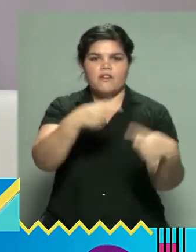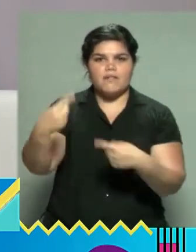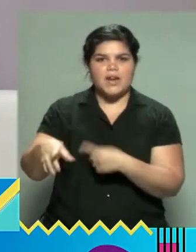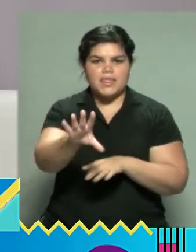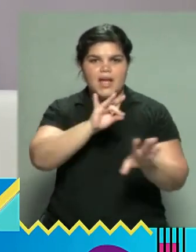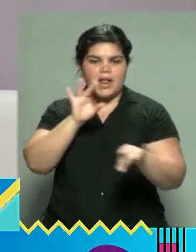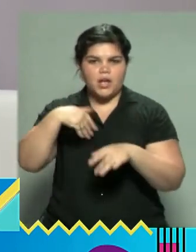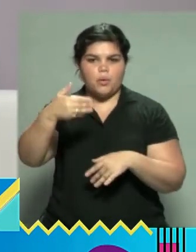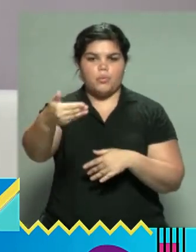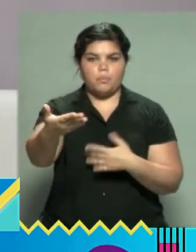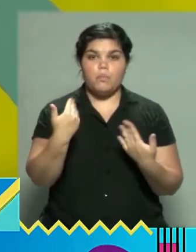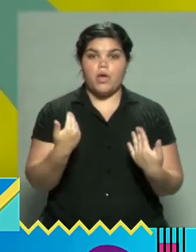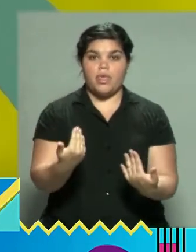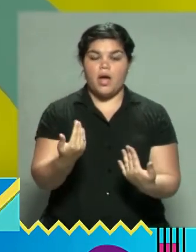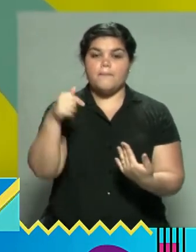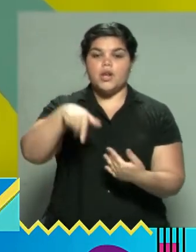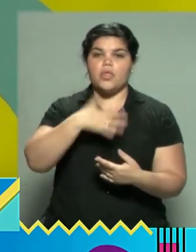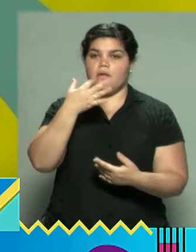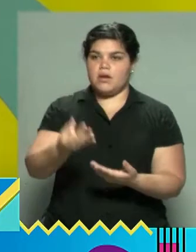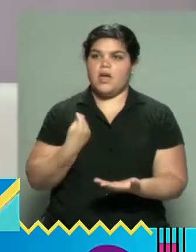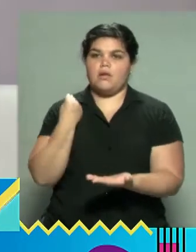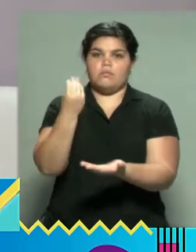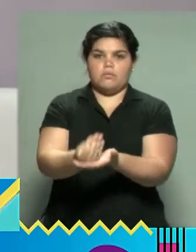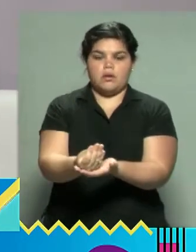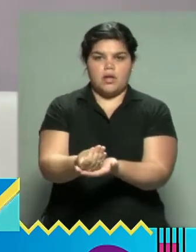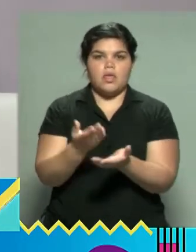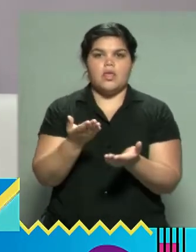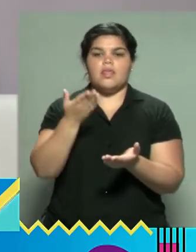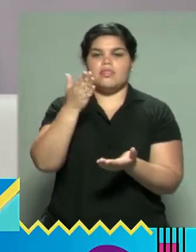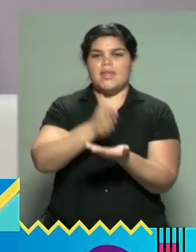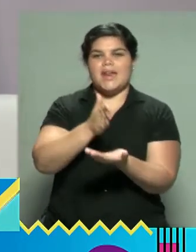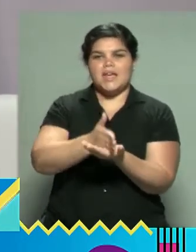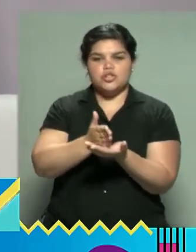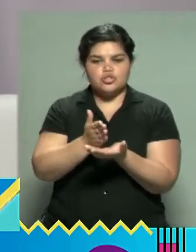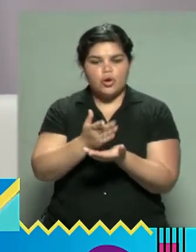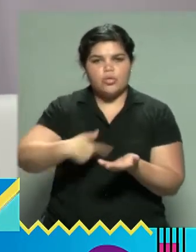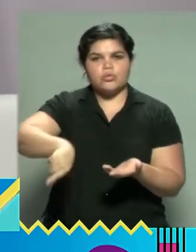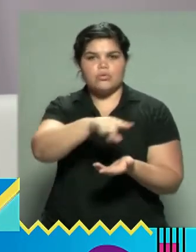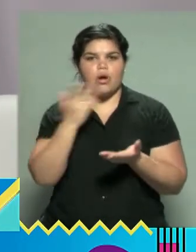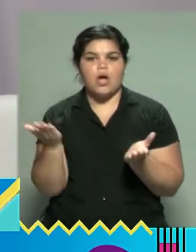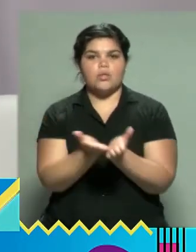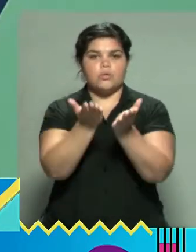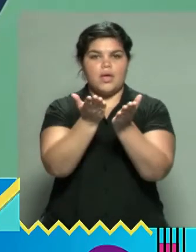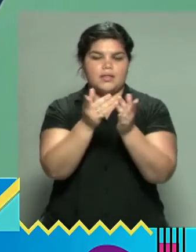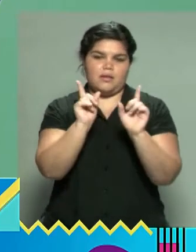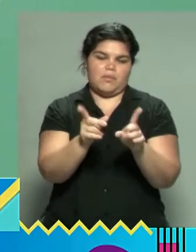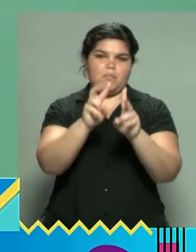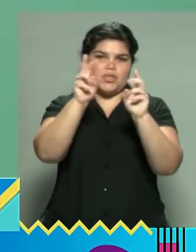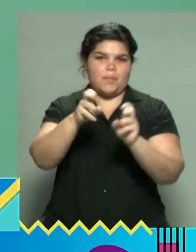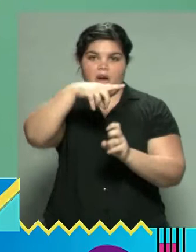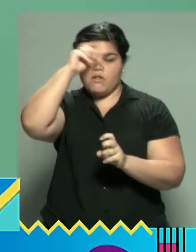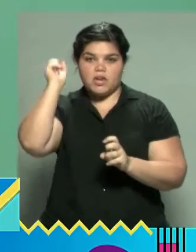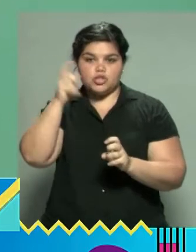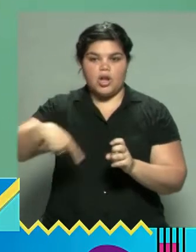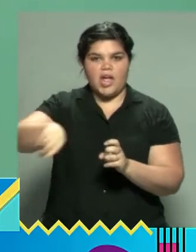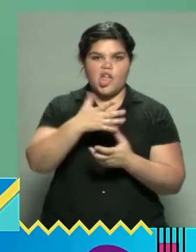la representación en función de los derechos colectivos que tienen los estudiantes, hablando de la federación, no se lleva adelante y no se defiende,